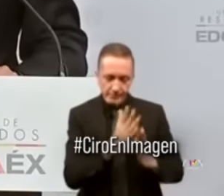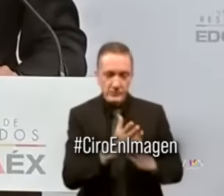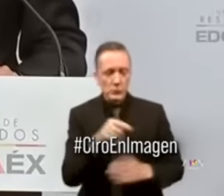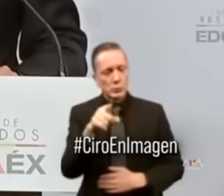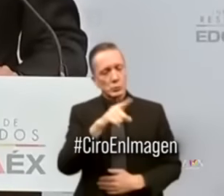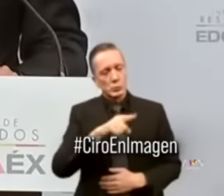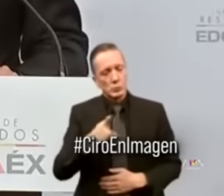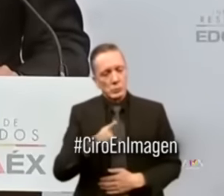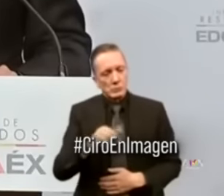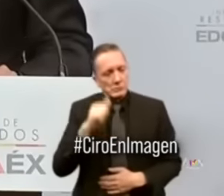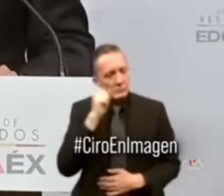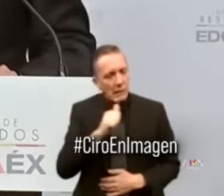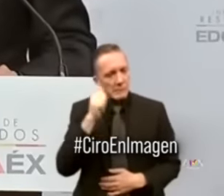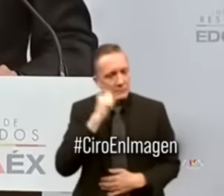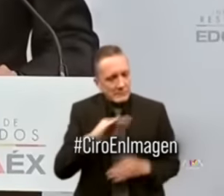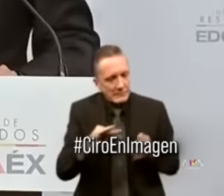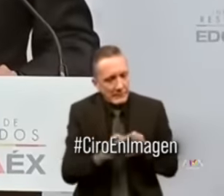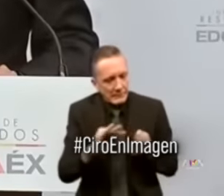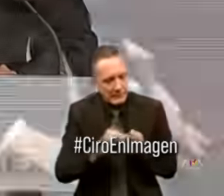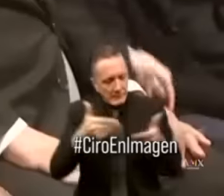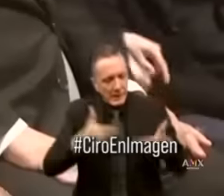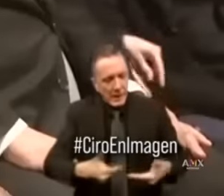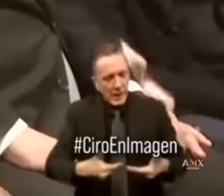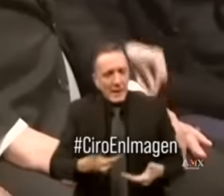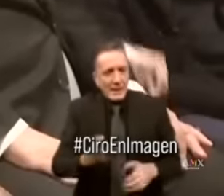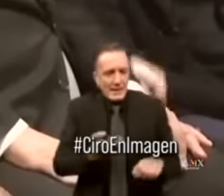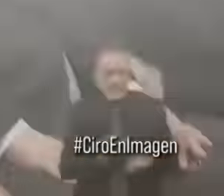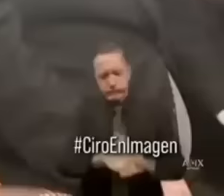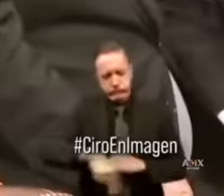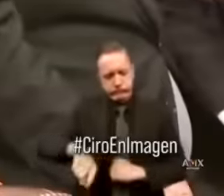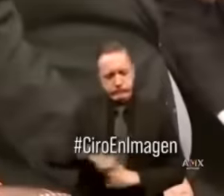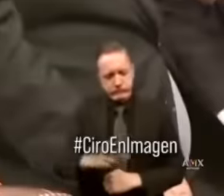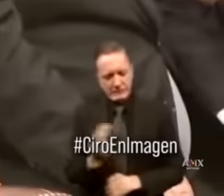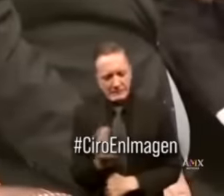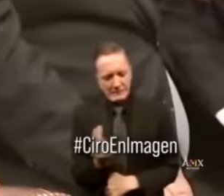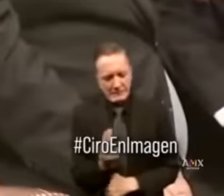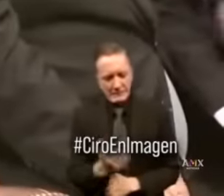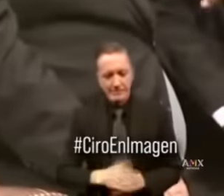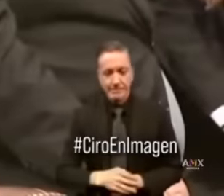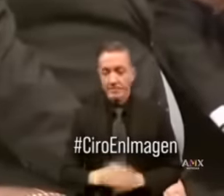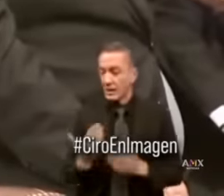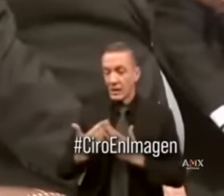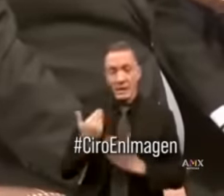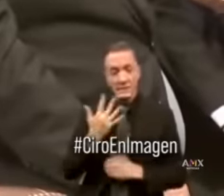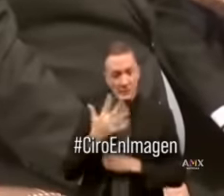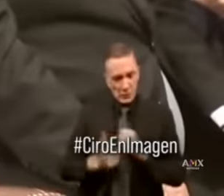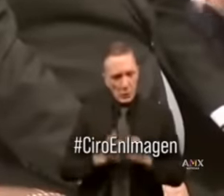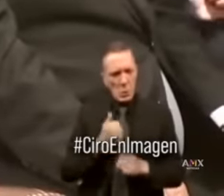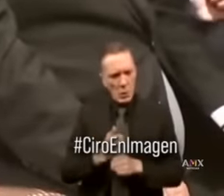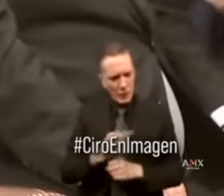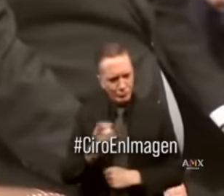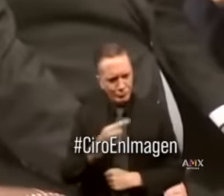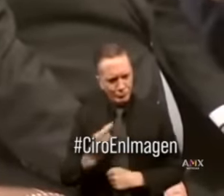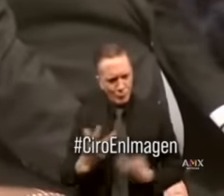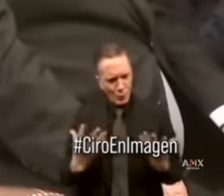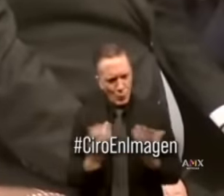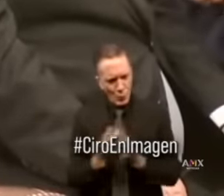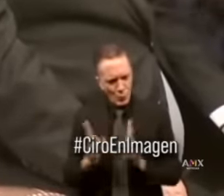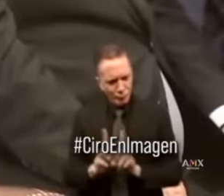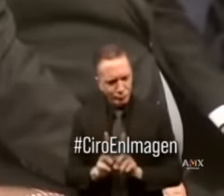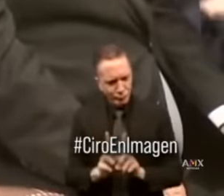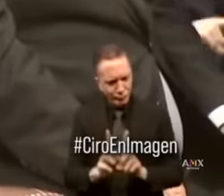presencia permanente en el Estado de México ha sido un impulso que nos ayuda a seguir avanzando durante cinco años